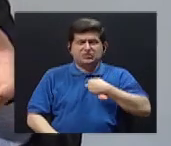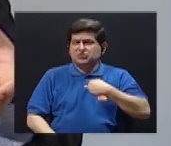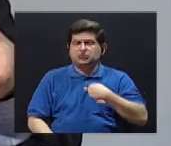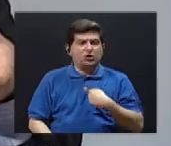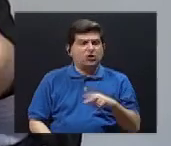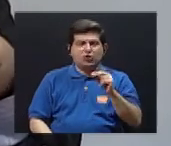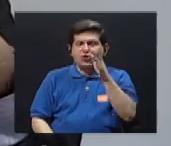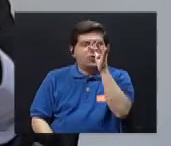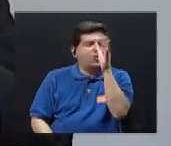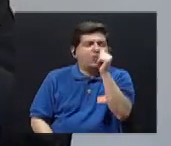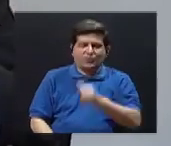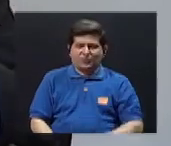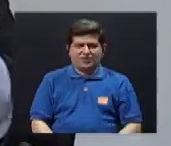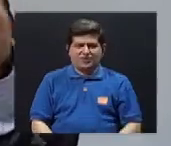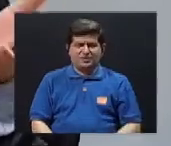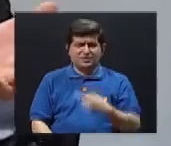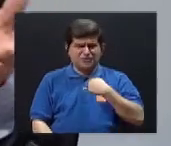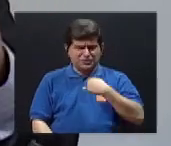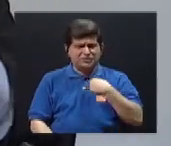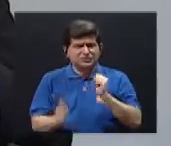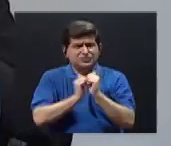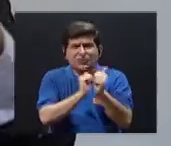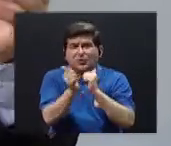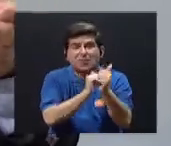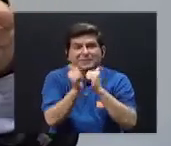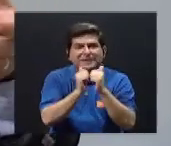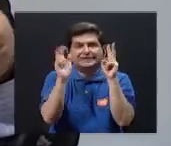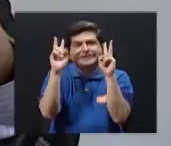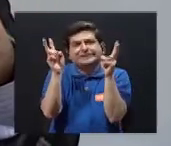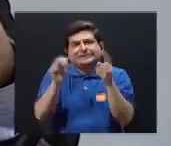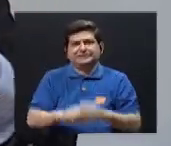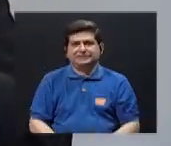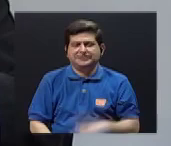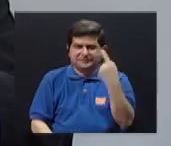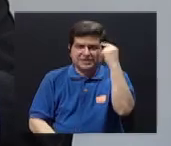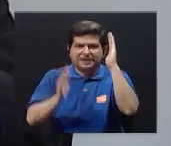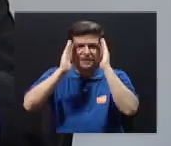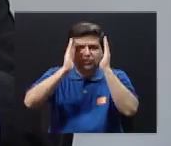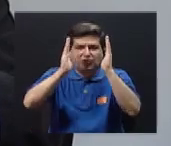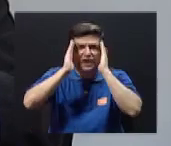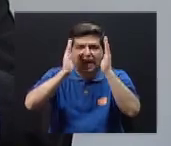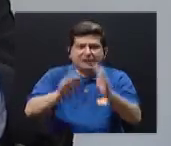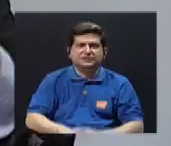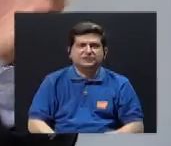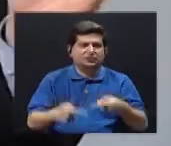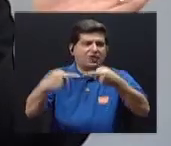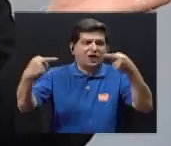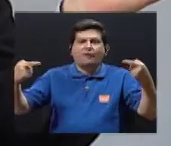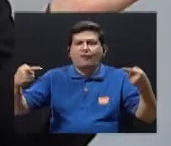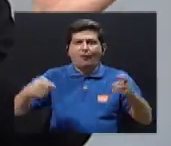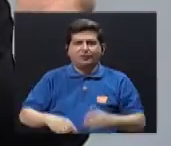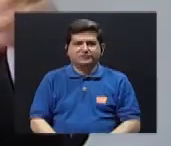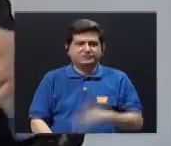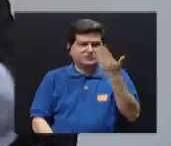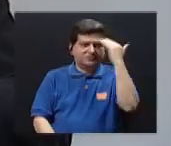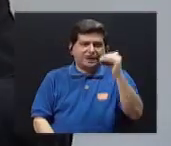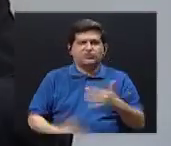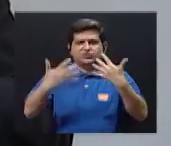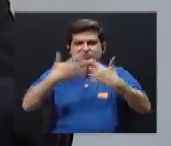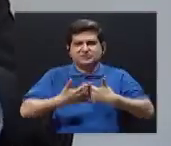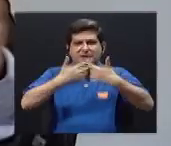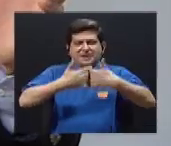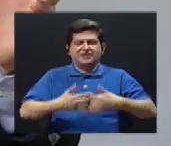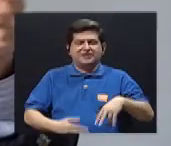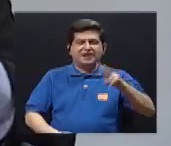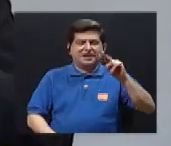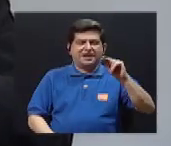no me aburrí, porque de una otra manera estamos compitiendo, por así decirlo, en atención contra, no sé, maquinarias